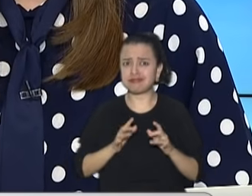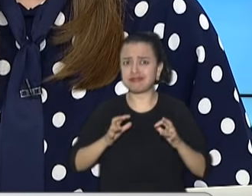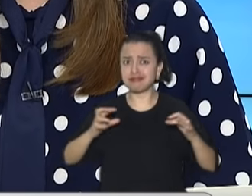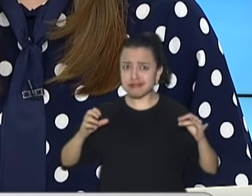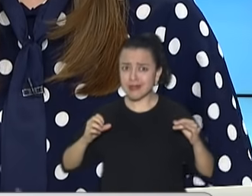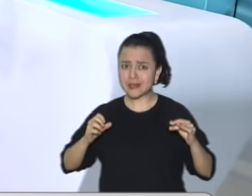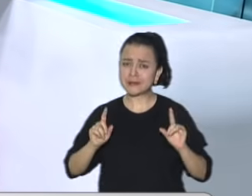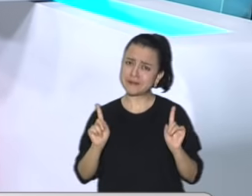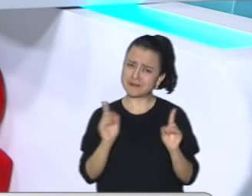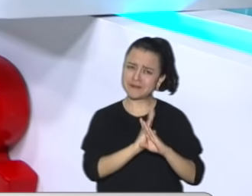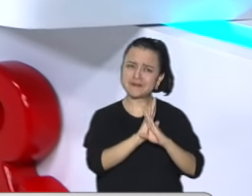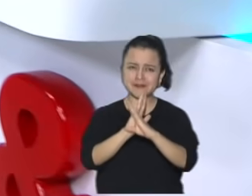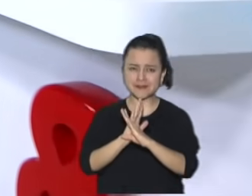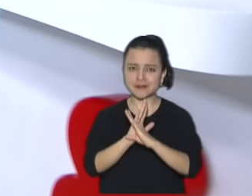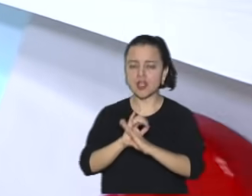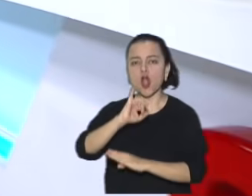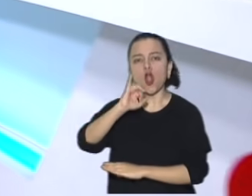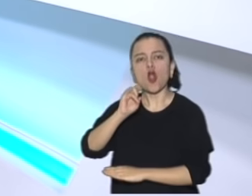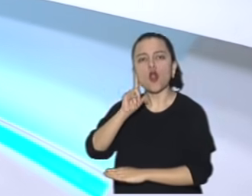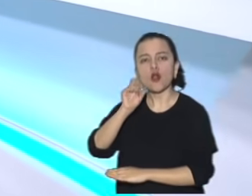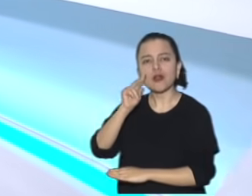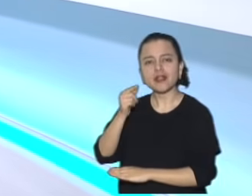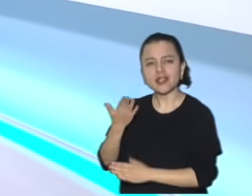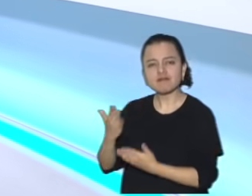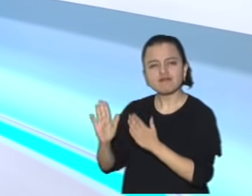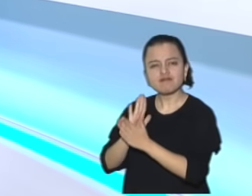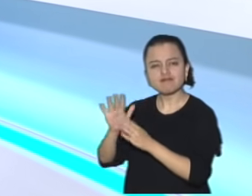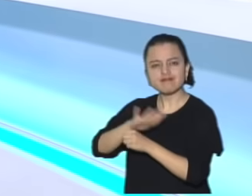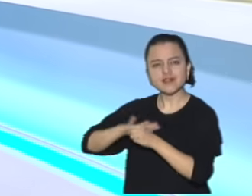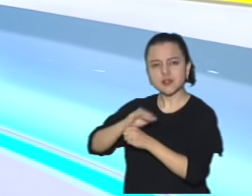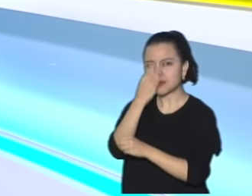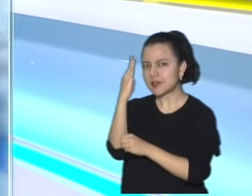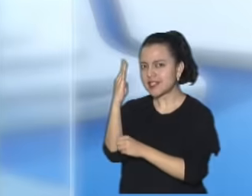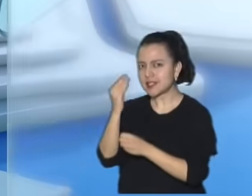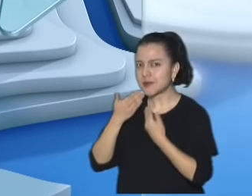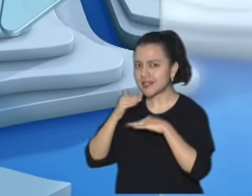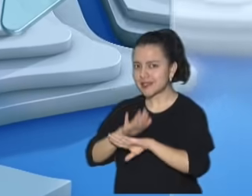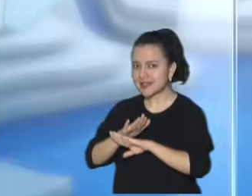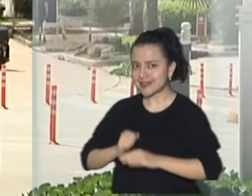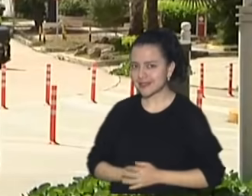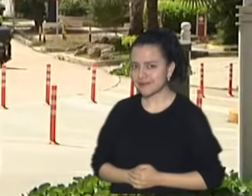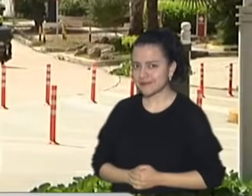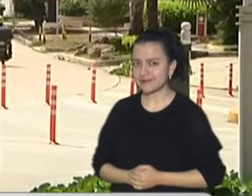COVID. Jorge, ¿cuál es la situación en Barranquilla y en el departamento? Buenas tardes.